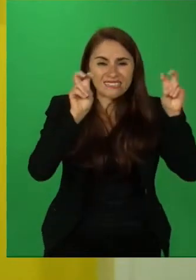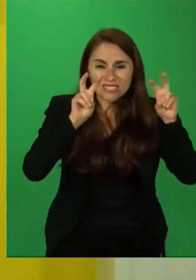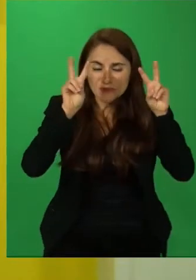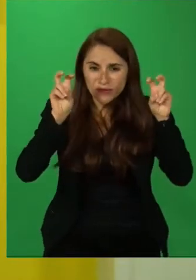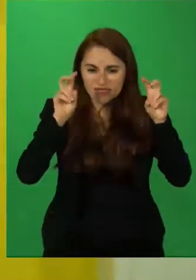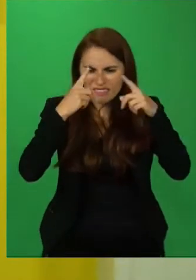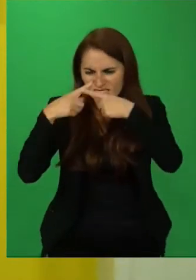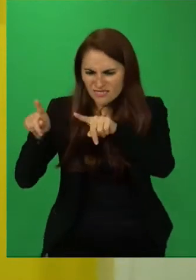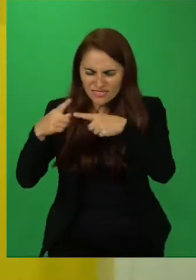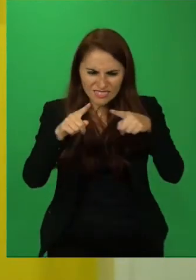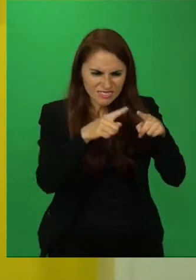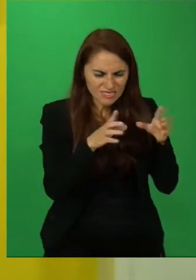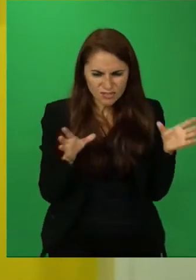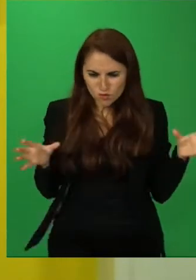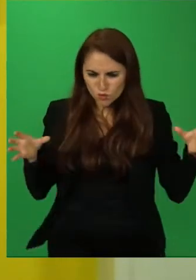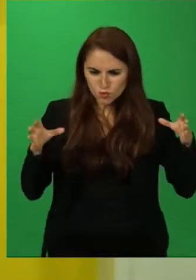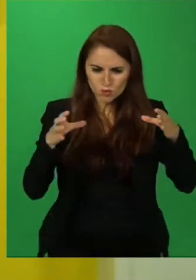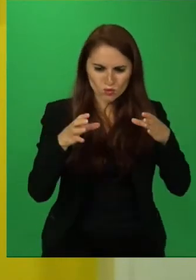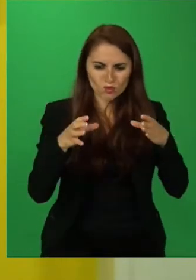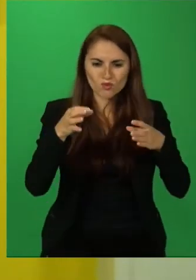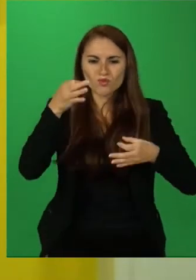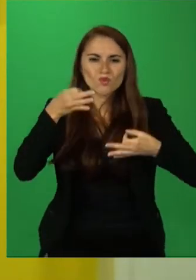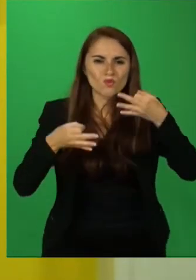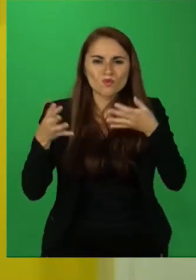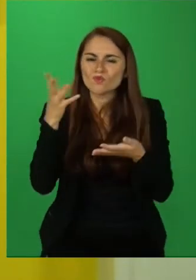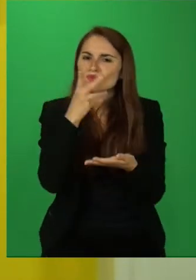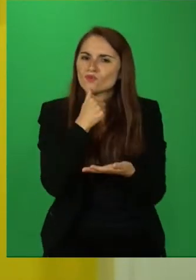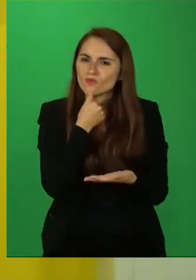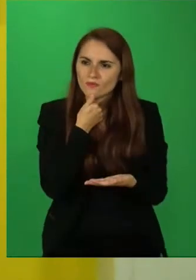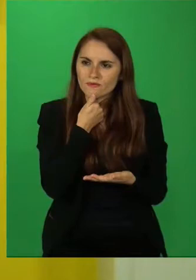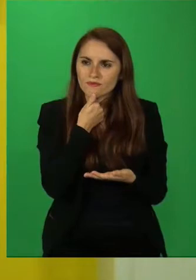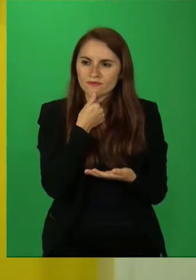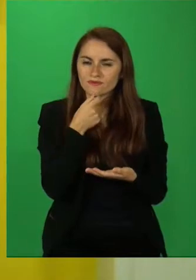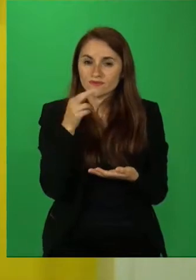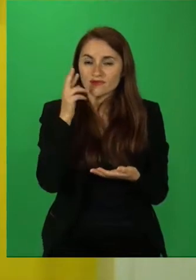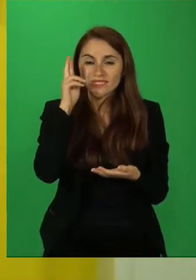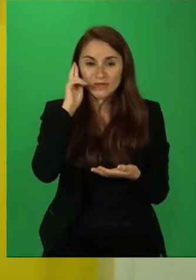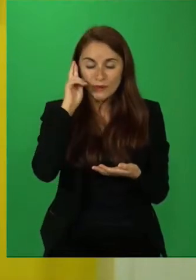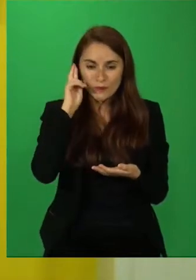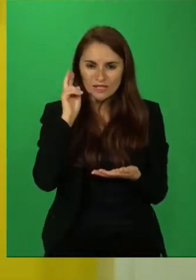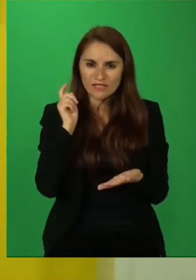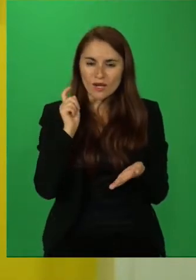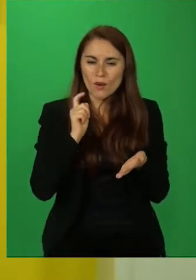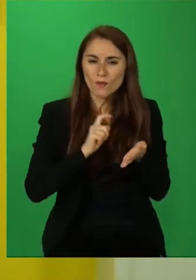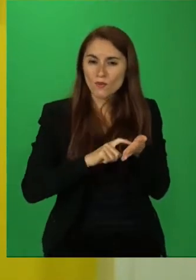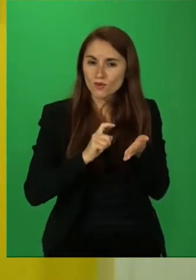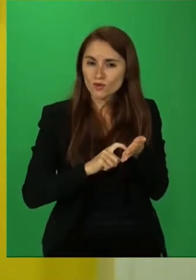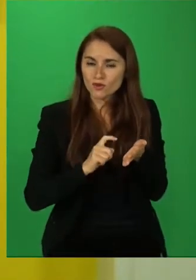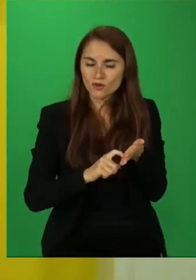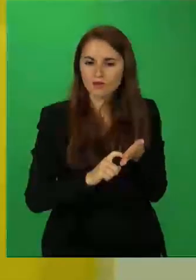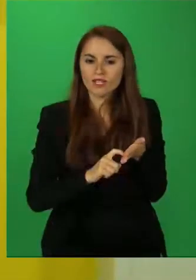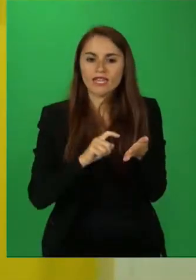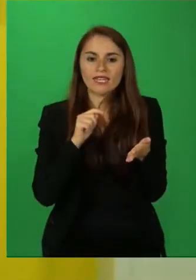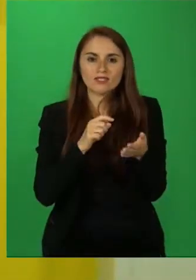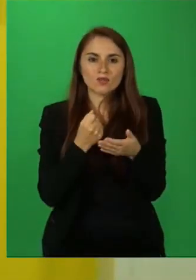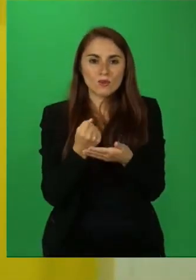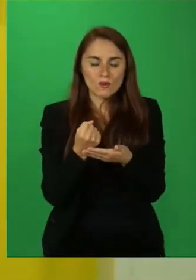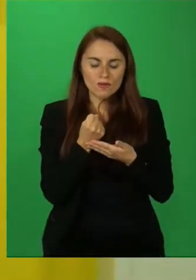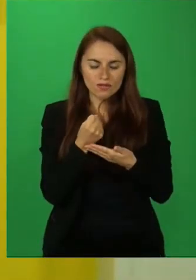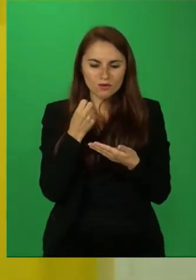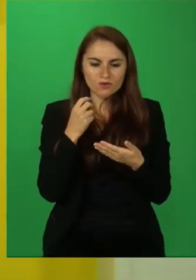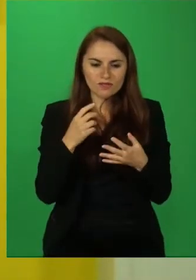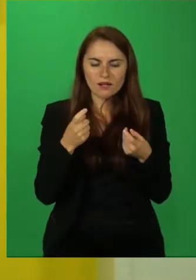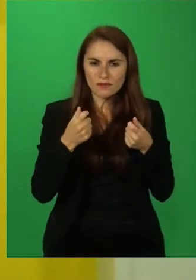¿Te acuerdas que también revisamos los puntos seguidos que le daban fuerza a ese punto de vista? Estoy segura que ya